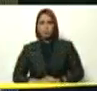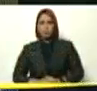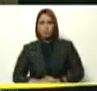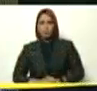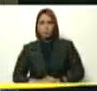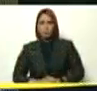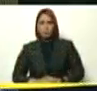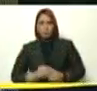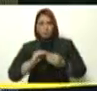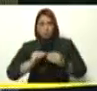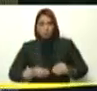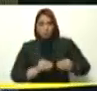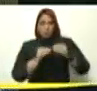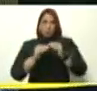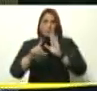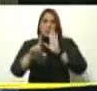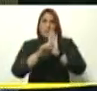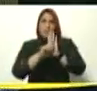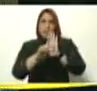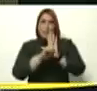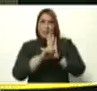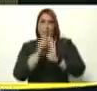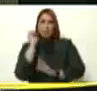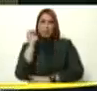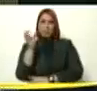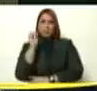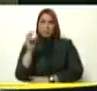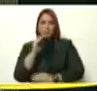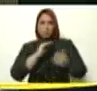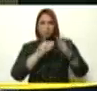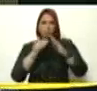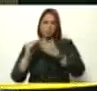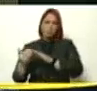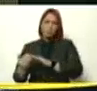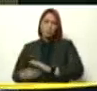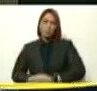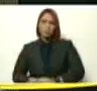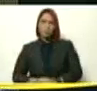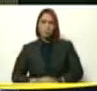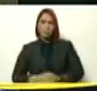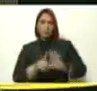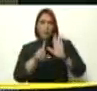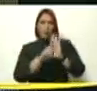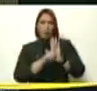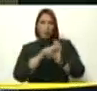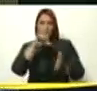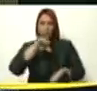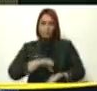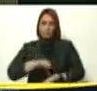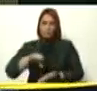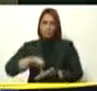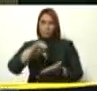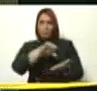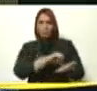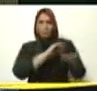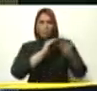a elaborar las leyes del Parlamento Comunal, las leyes de las ciudades comunales,